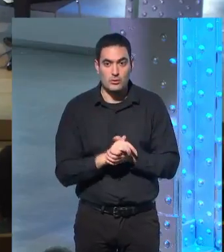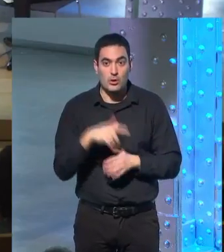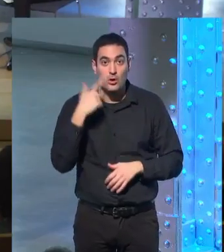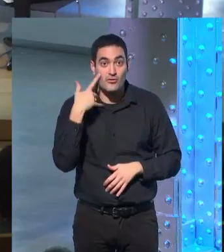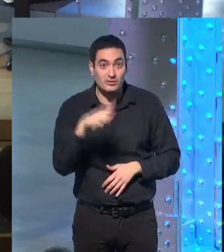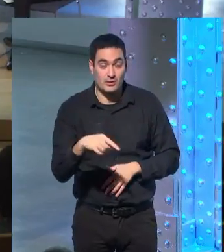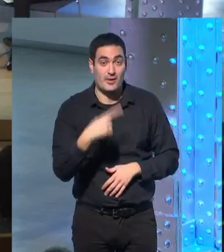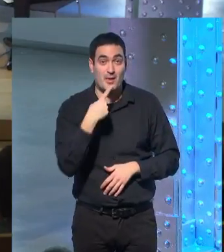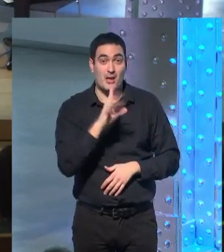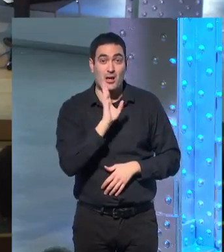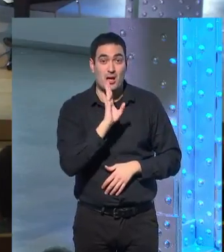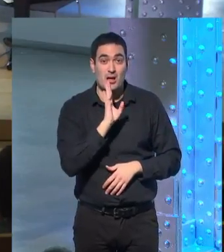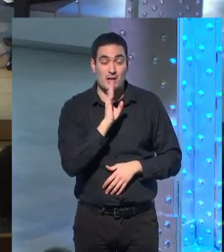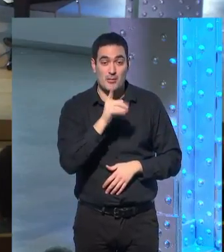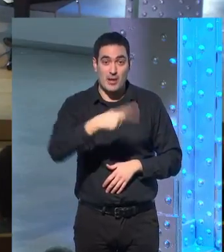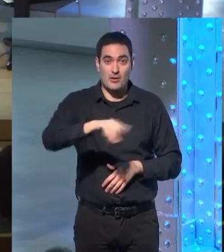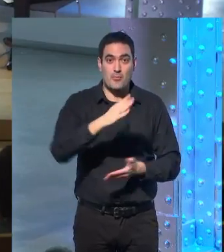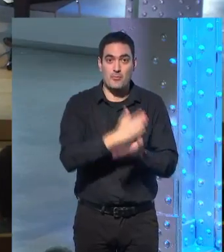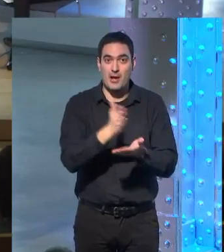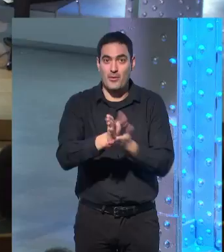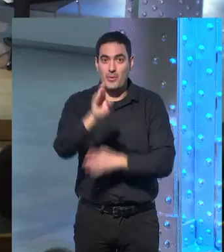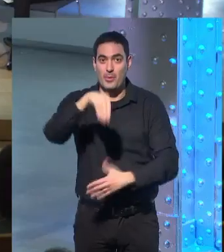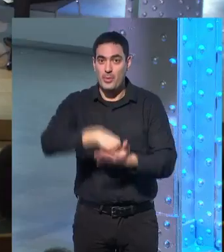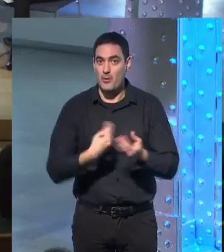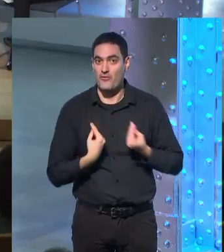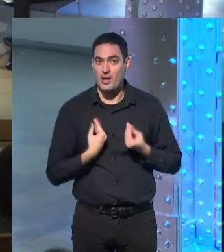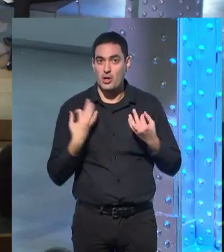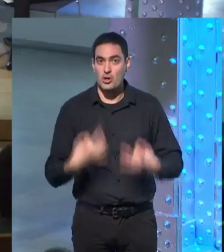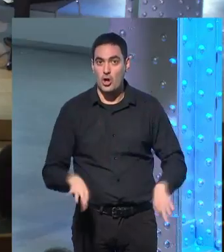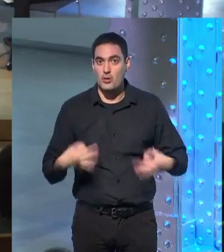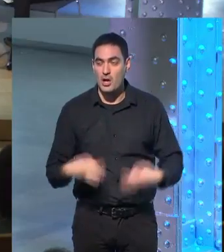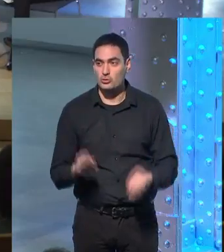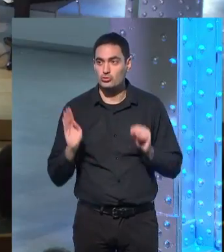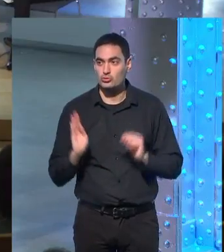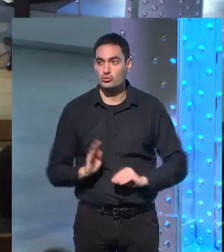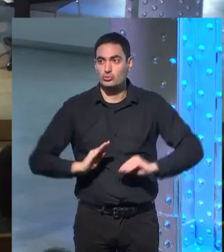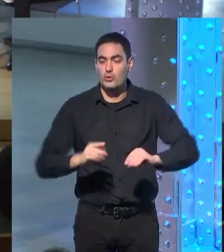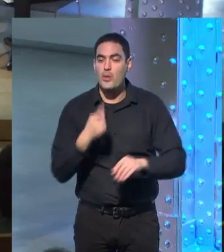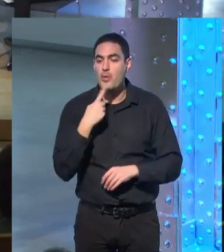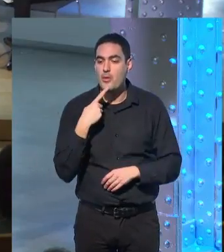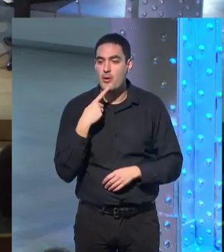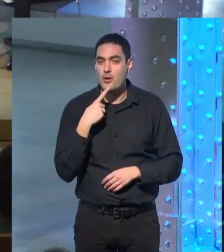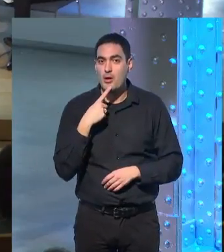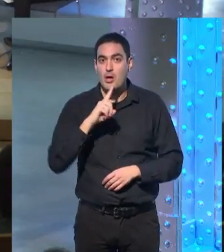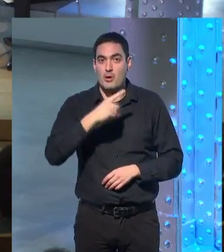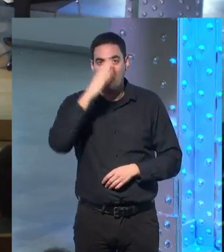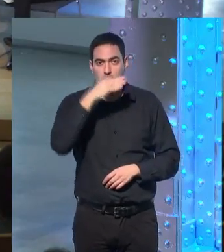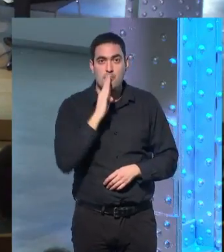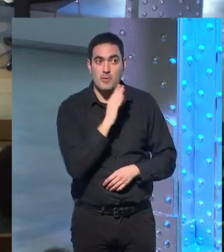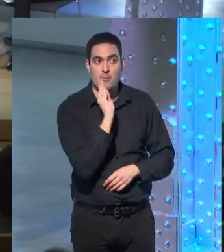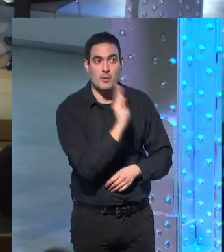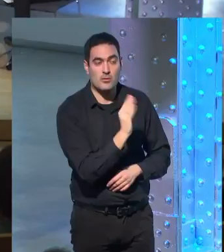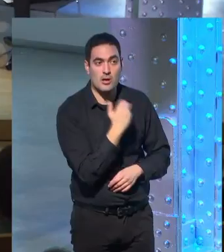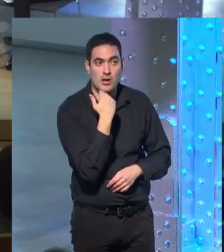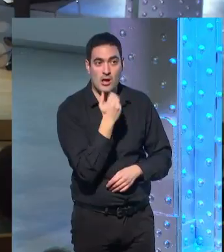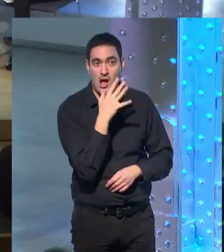lo que yo decía, que para ellos es parte de su vida normal. Ellos, esto que dices tú de preguntárselo primero al padre, es algo que